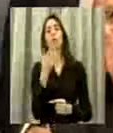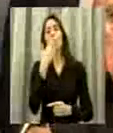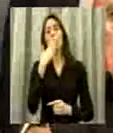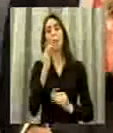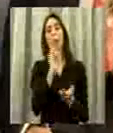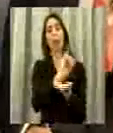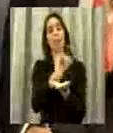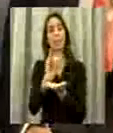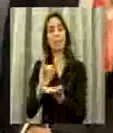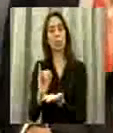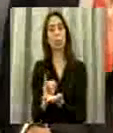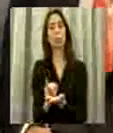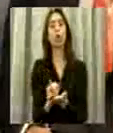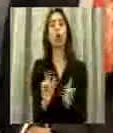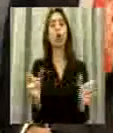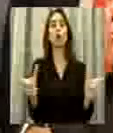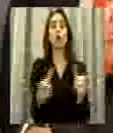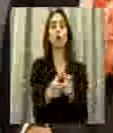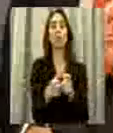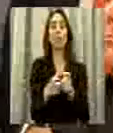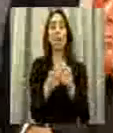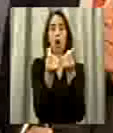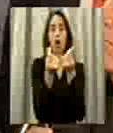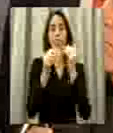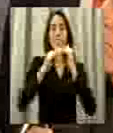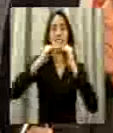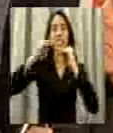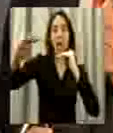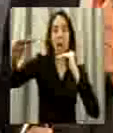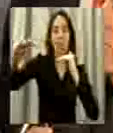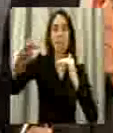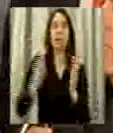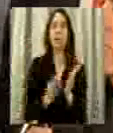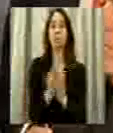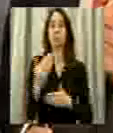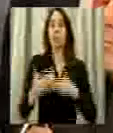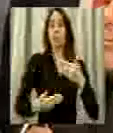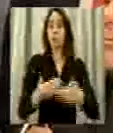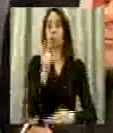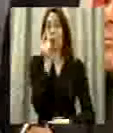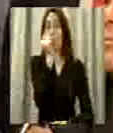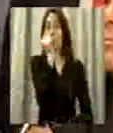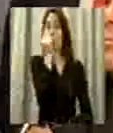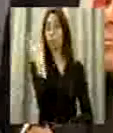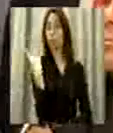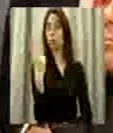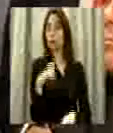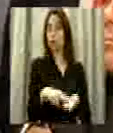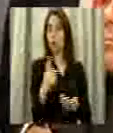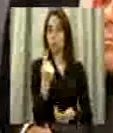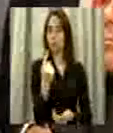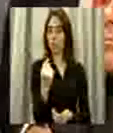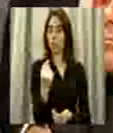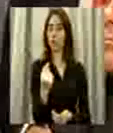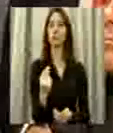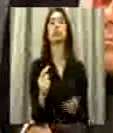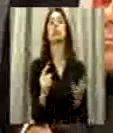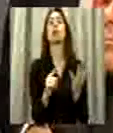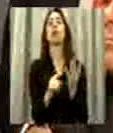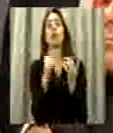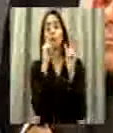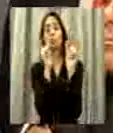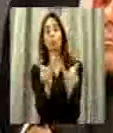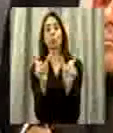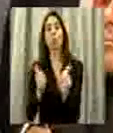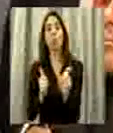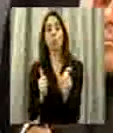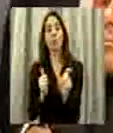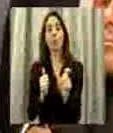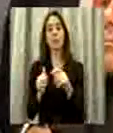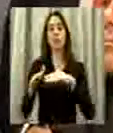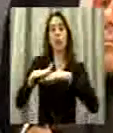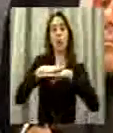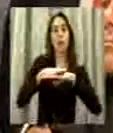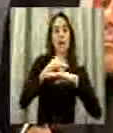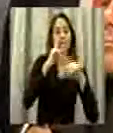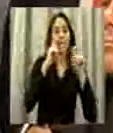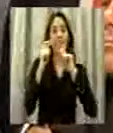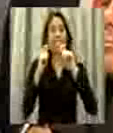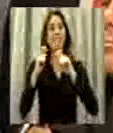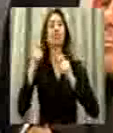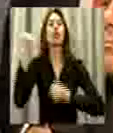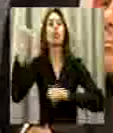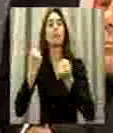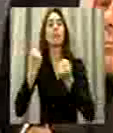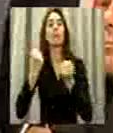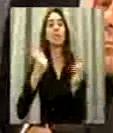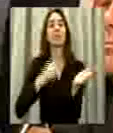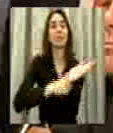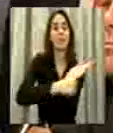Consejo de Estabilidad Financiera lo tenemos funcionando desde octubre del año 2011. El esquema de supervisión basado en riesgo para compañías de